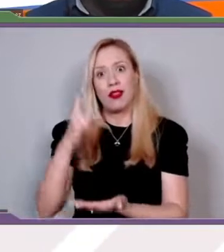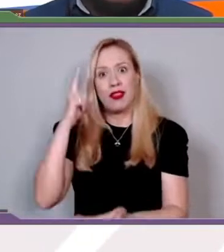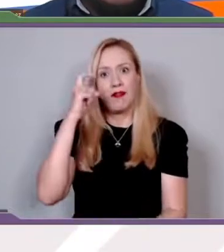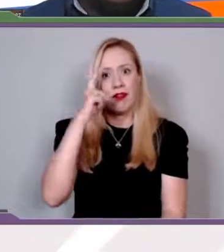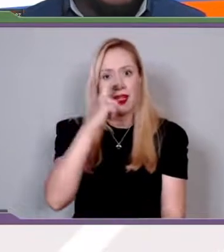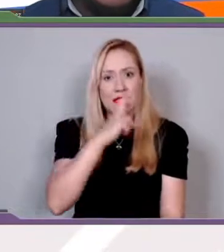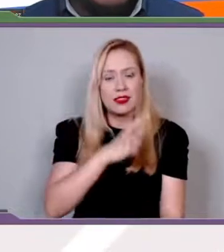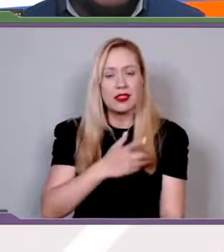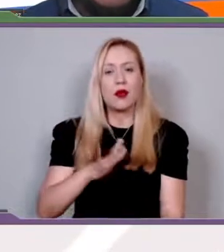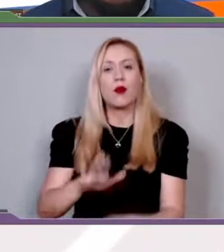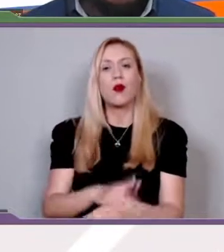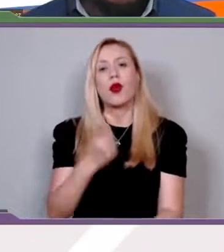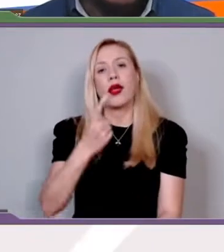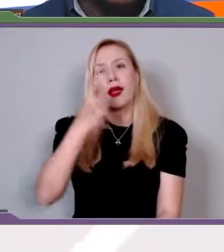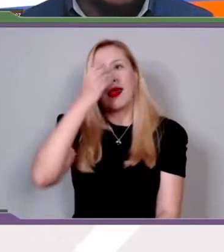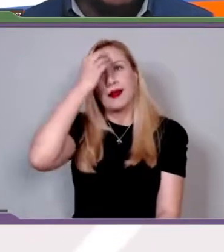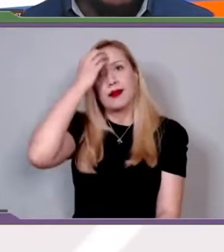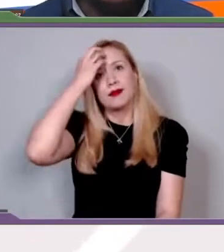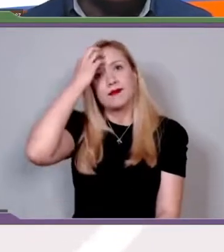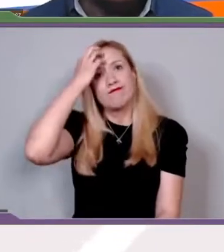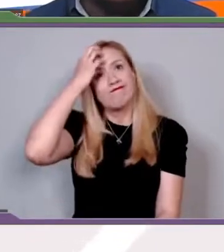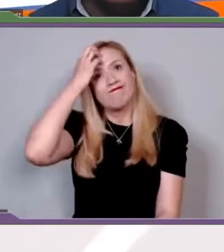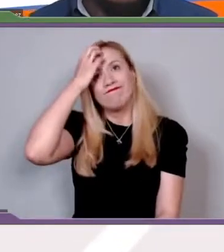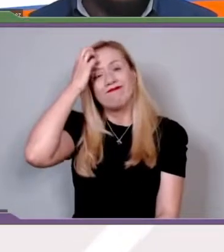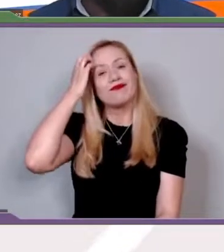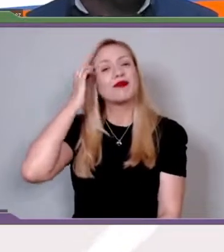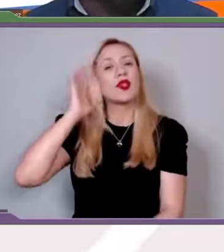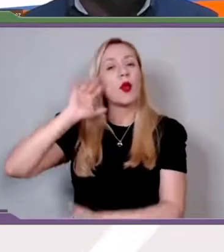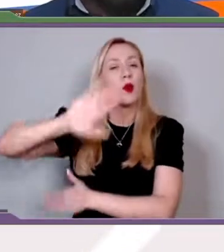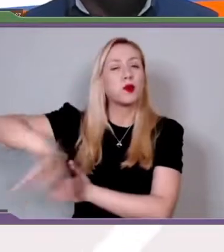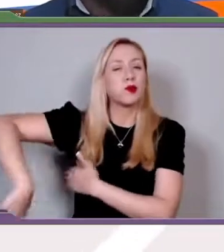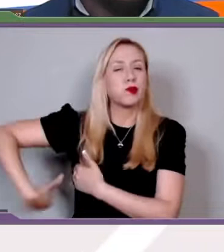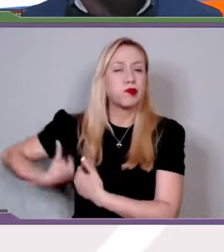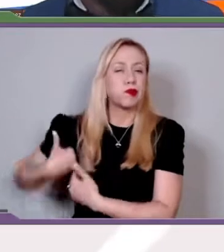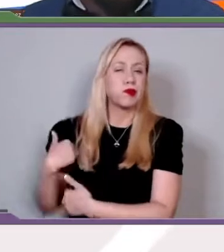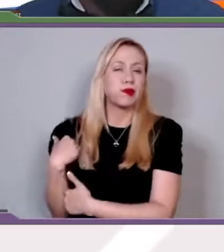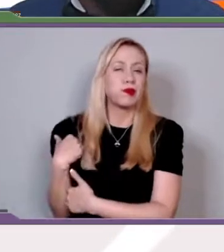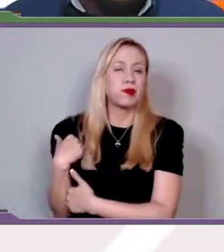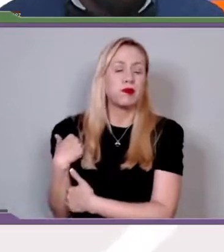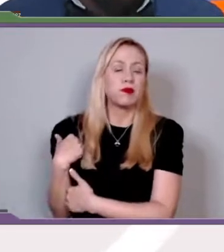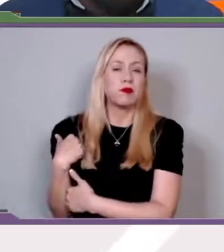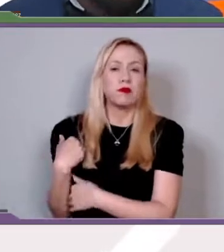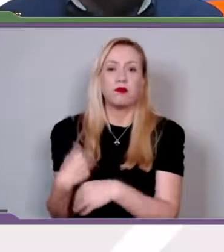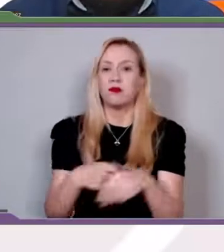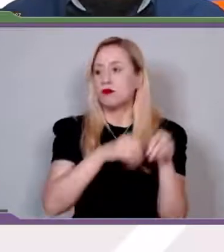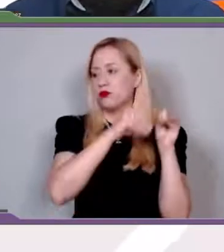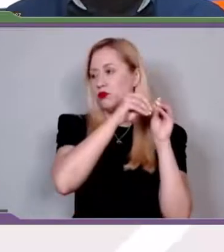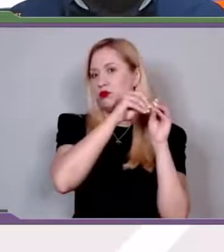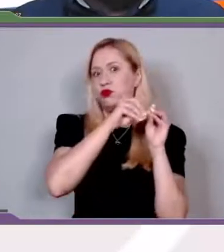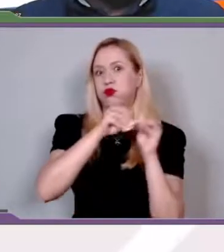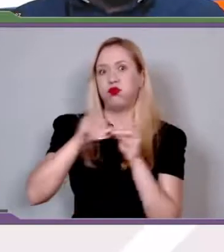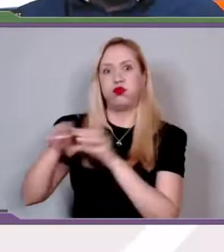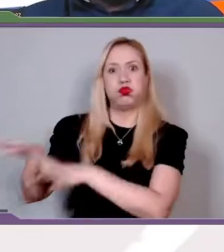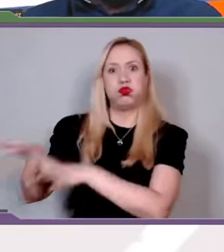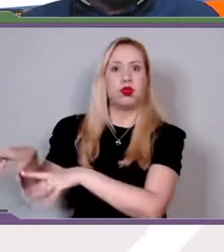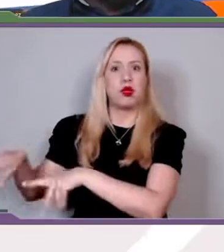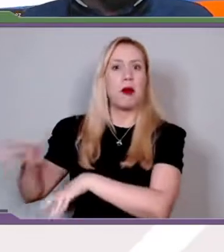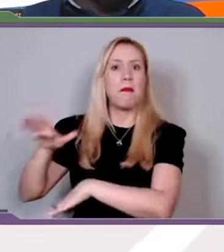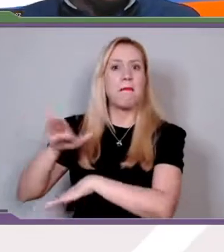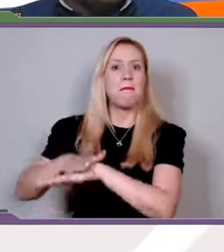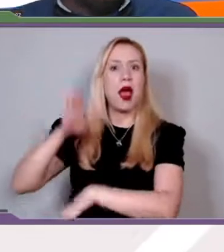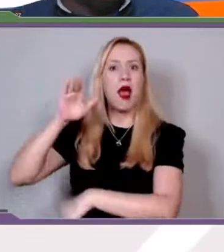esta virulencia que teníamos contenida o guardada fue desplazada hacia ellos. Y yo me regreso a esta